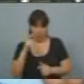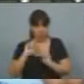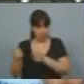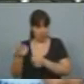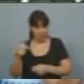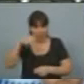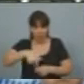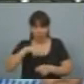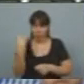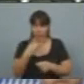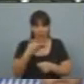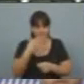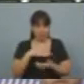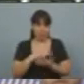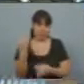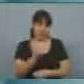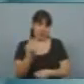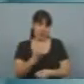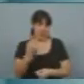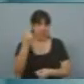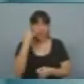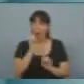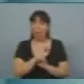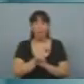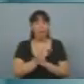todo mentira. Dejen de difamarme a mí.